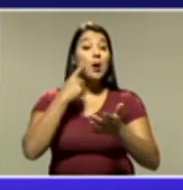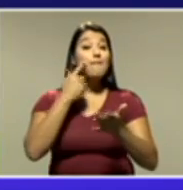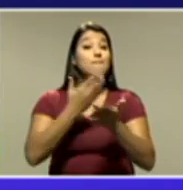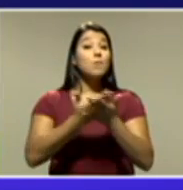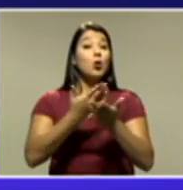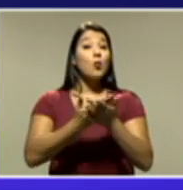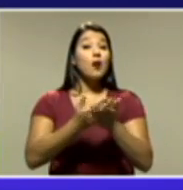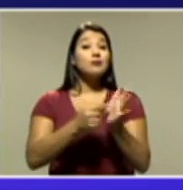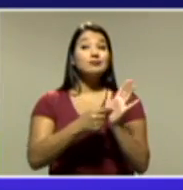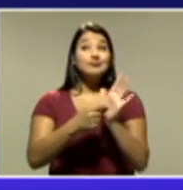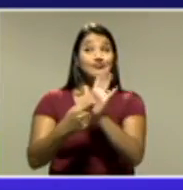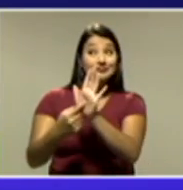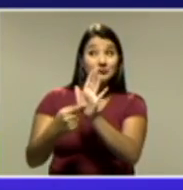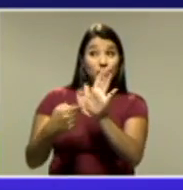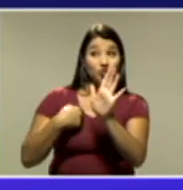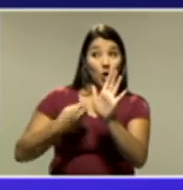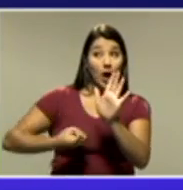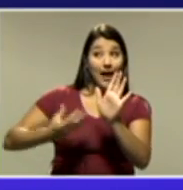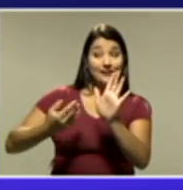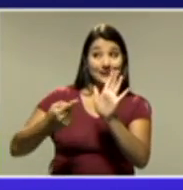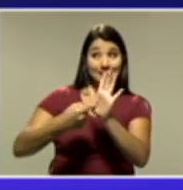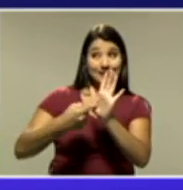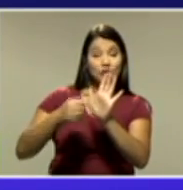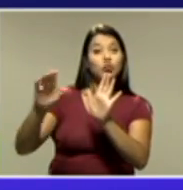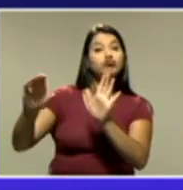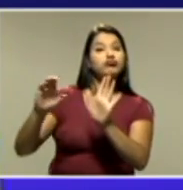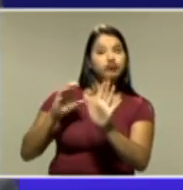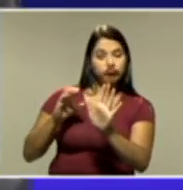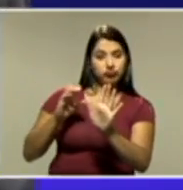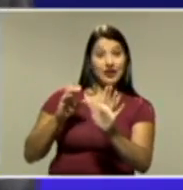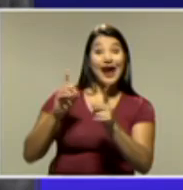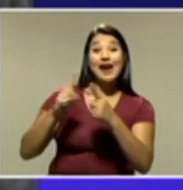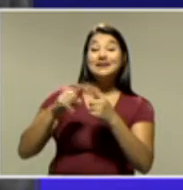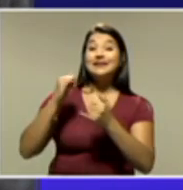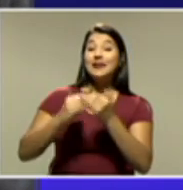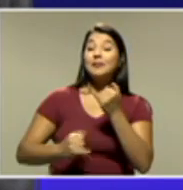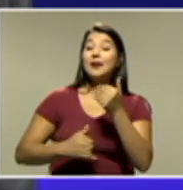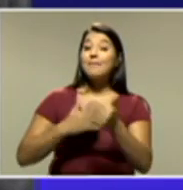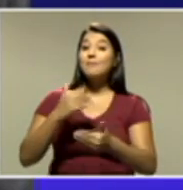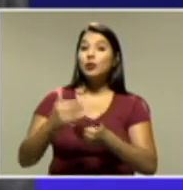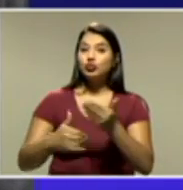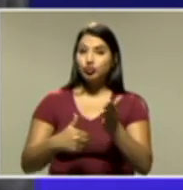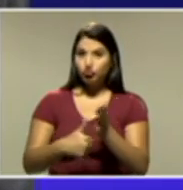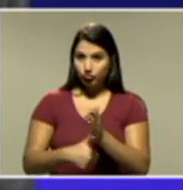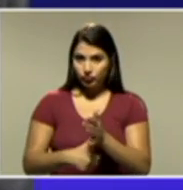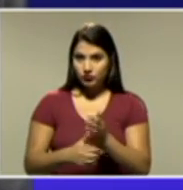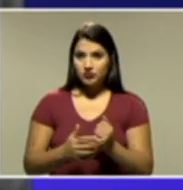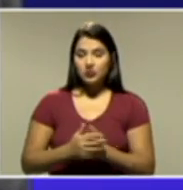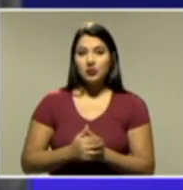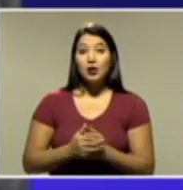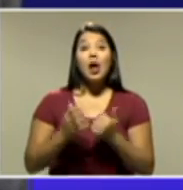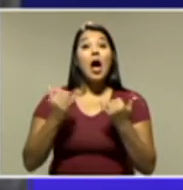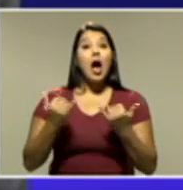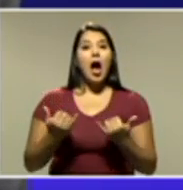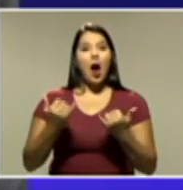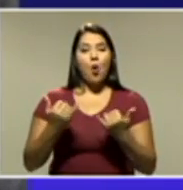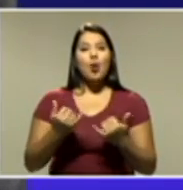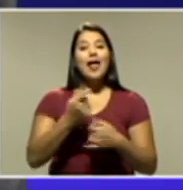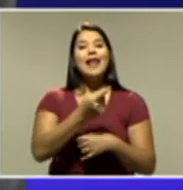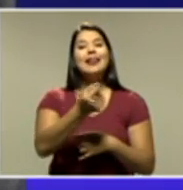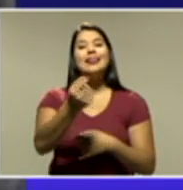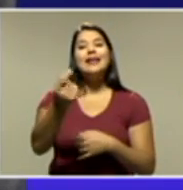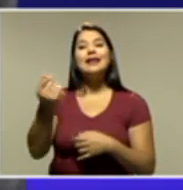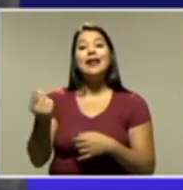que el queque de la contribución estatal se reparte en proporción a los votos que reciba cada